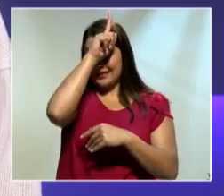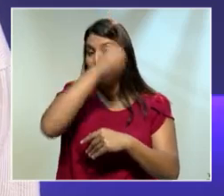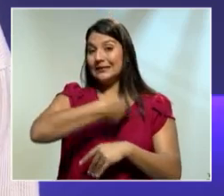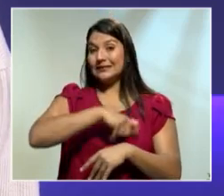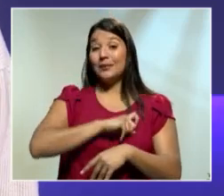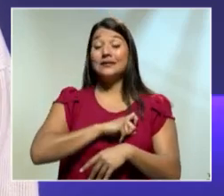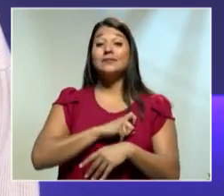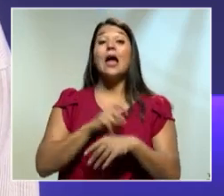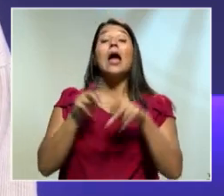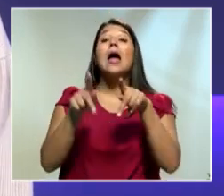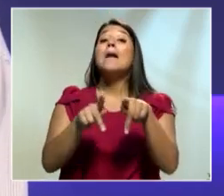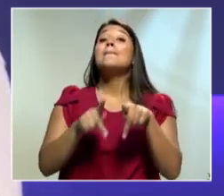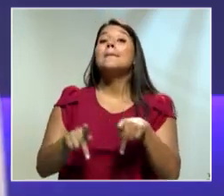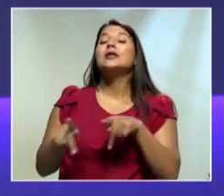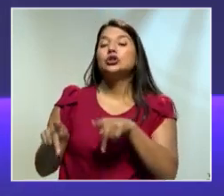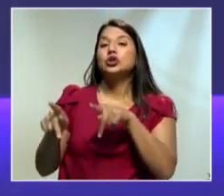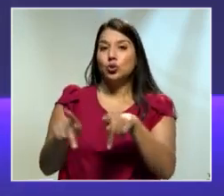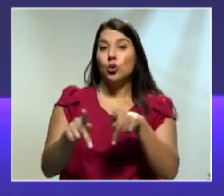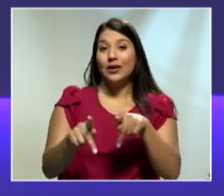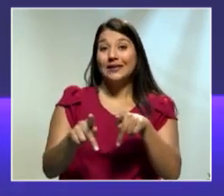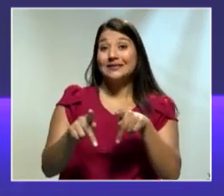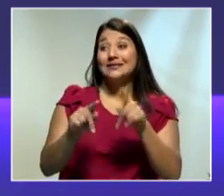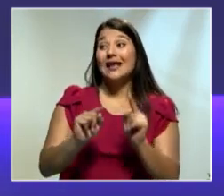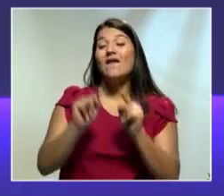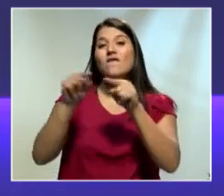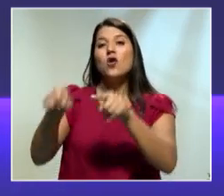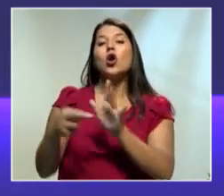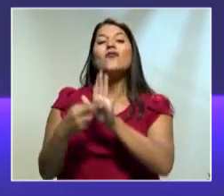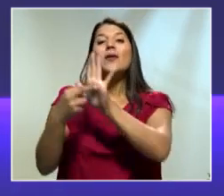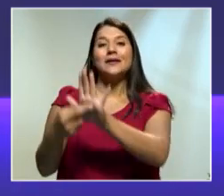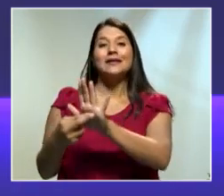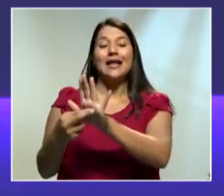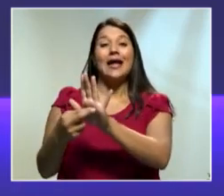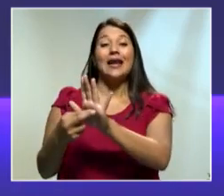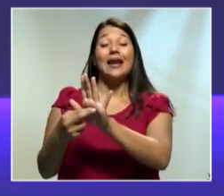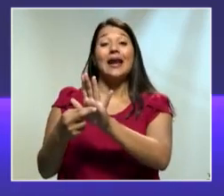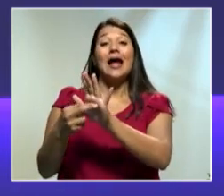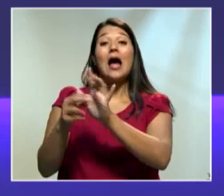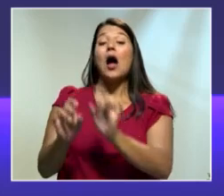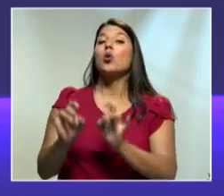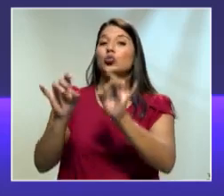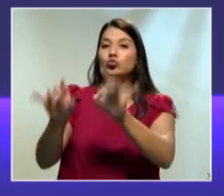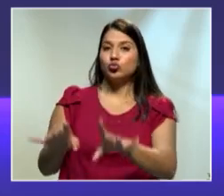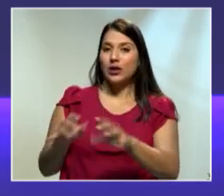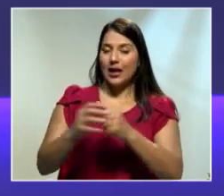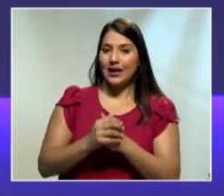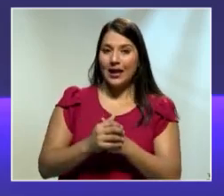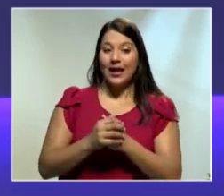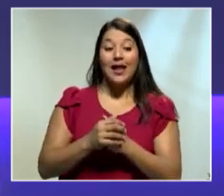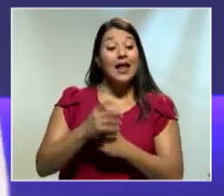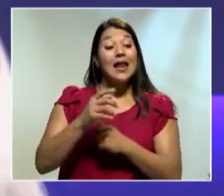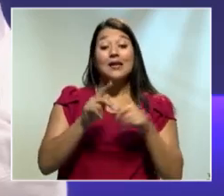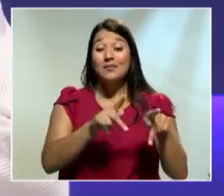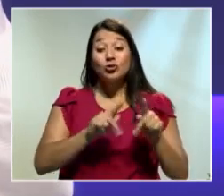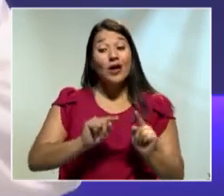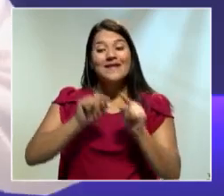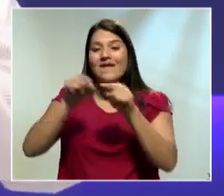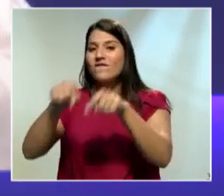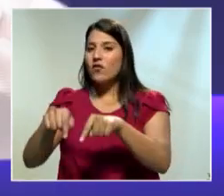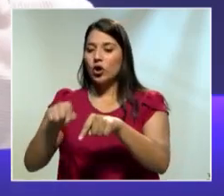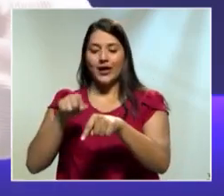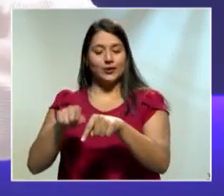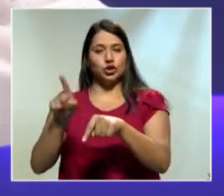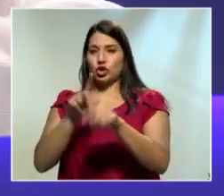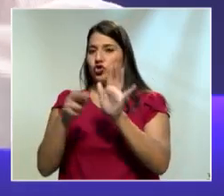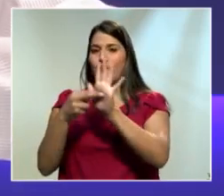Las personas que estaban de parte de Australia no iban con el gobierno, digamos con los de sociedad civil, no iban como de parte del gobierno. Eran este